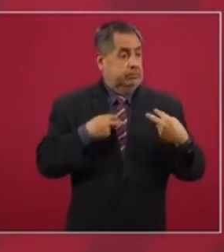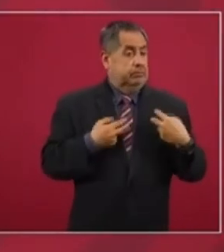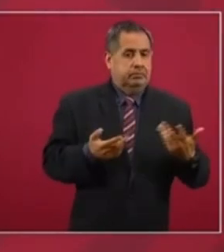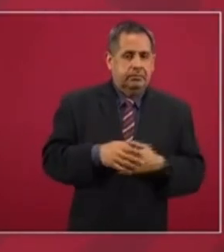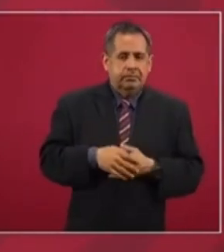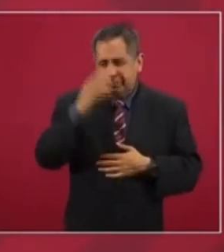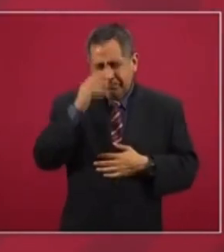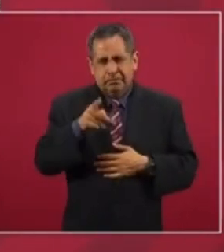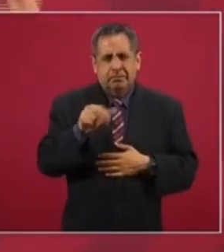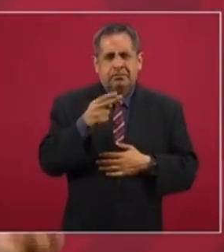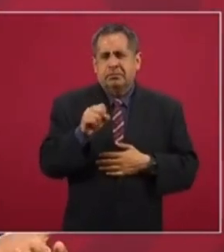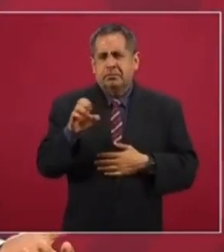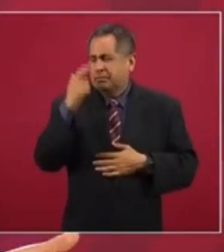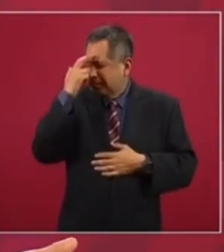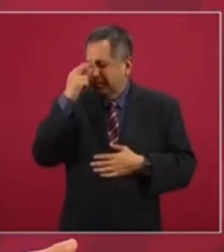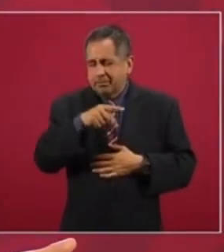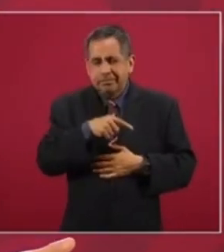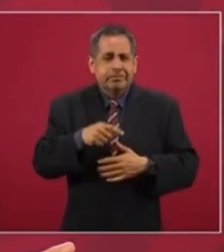Krause, me acuerdo que